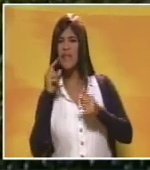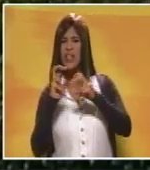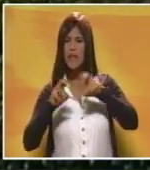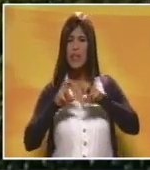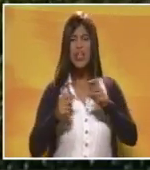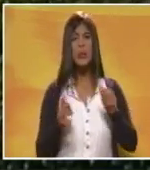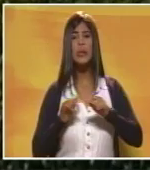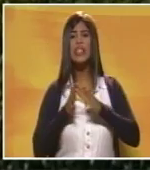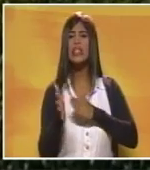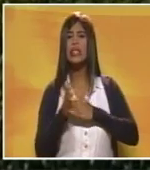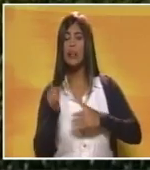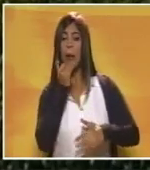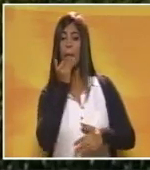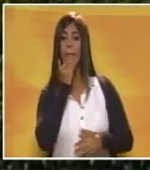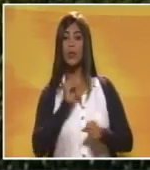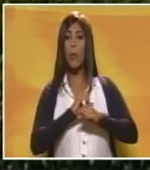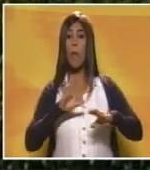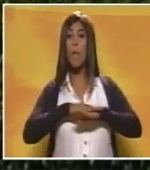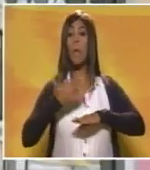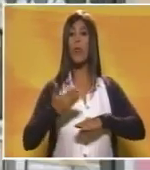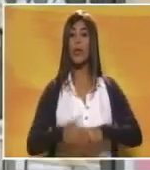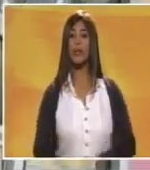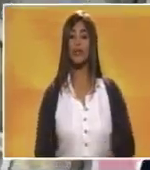la causa del incidente.